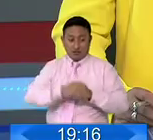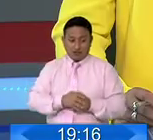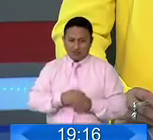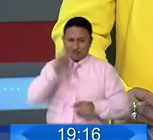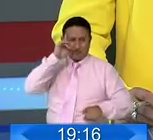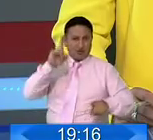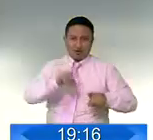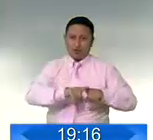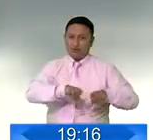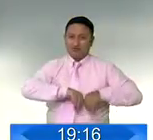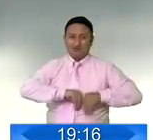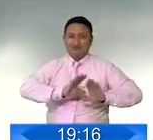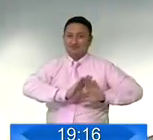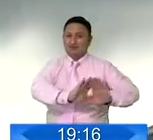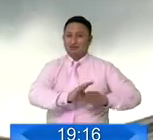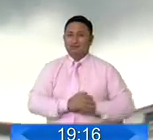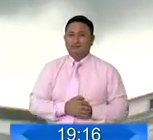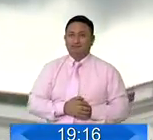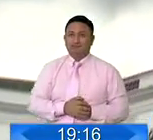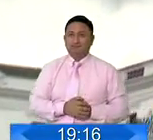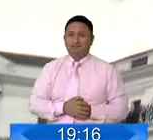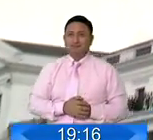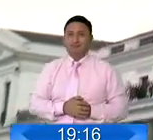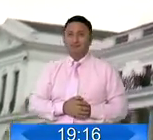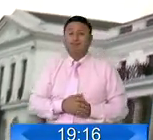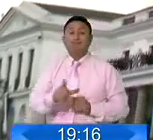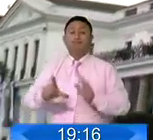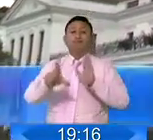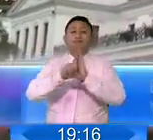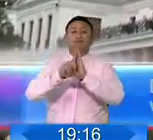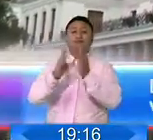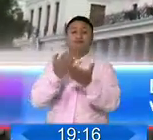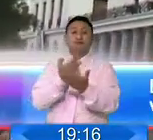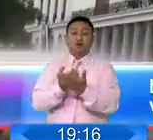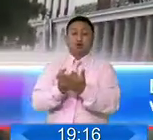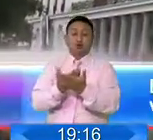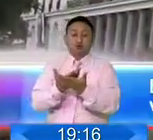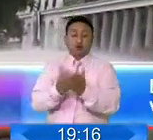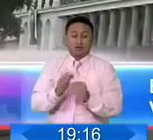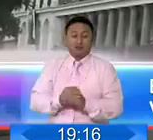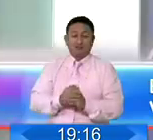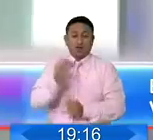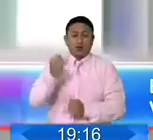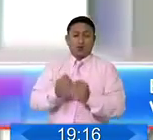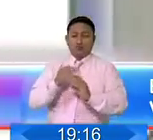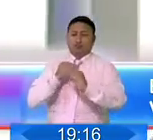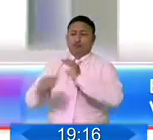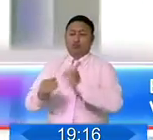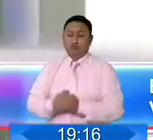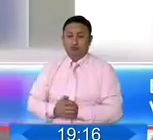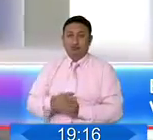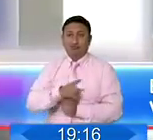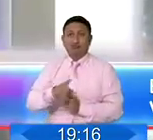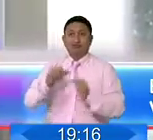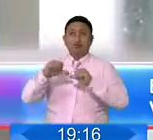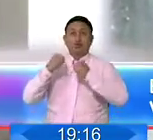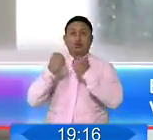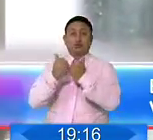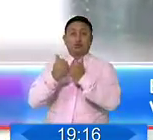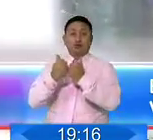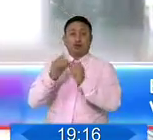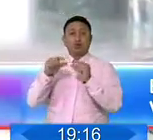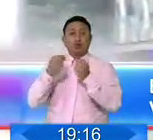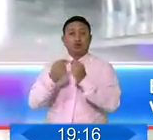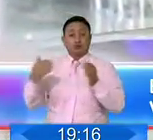oficialistas. El alcance al veto de la ley económica enviado por el Ejecutivo a última hora es bien visto dentro de la oposición,